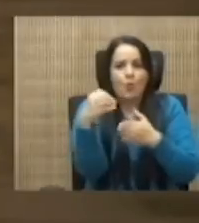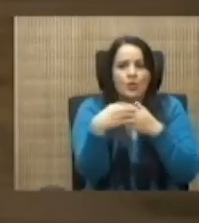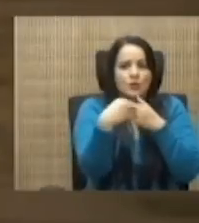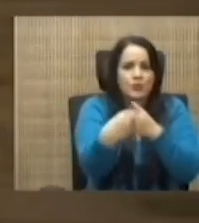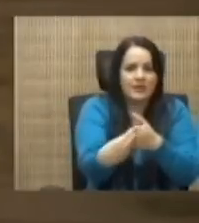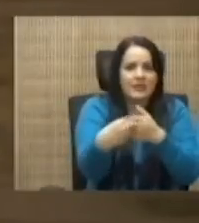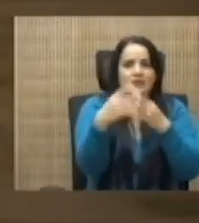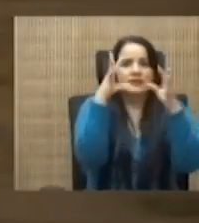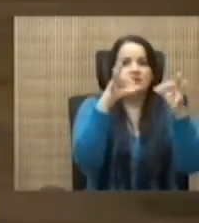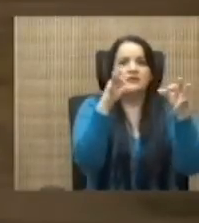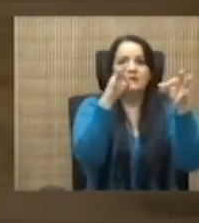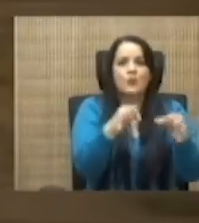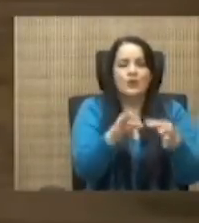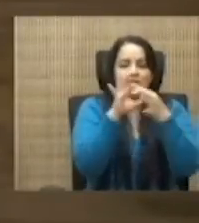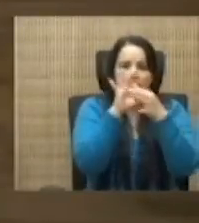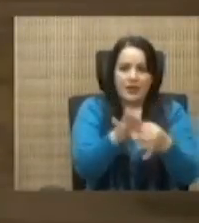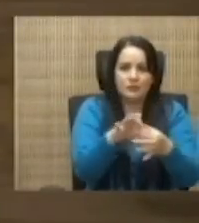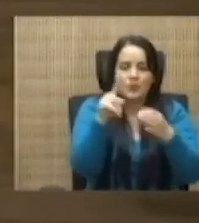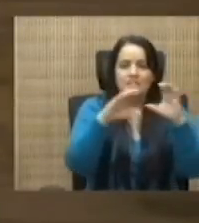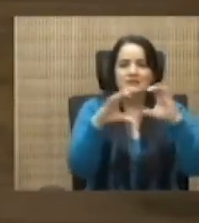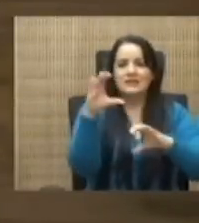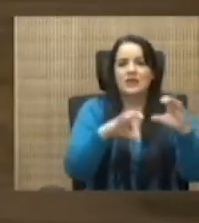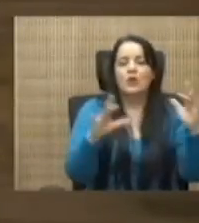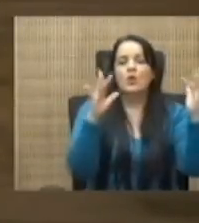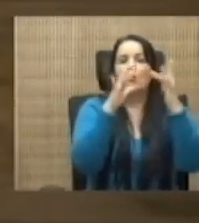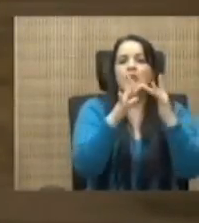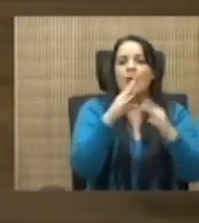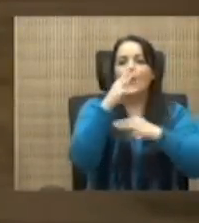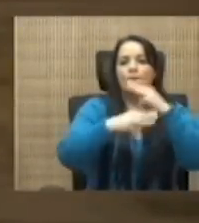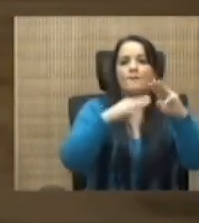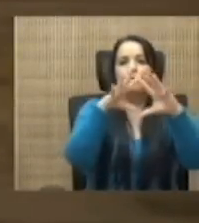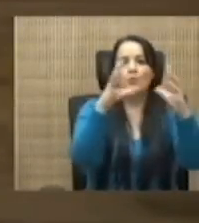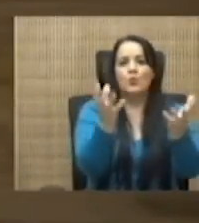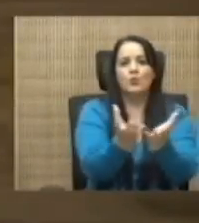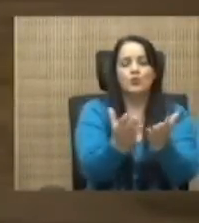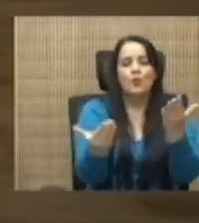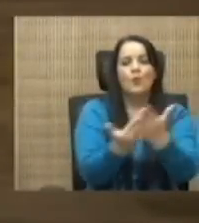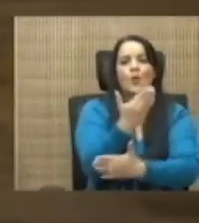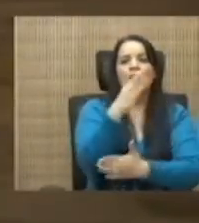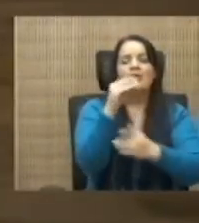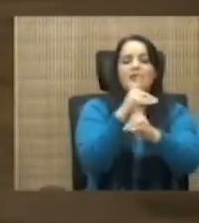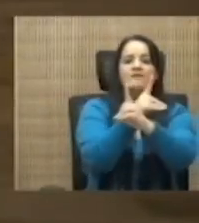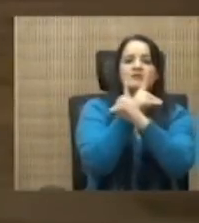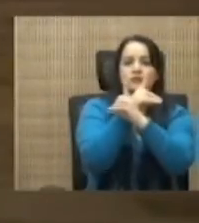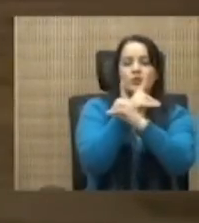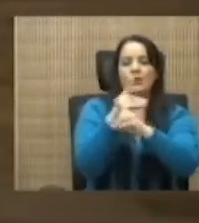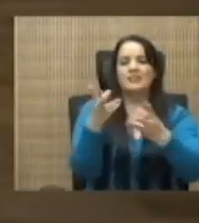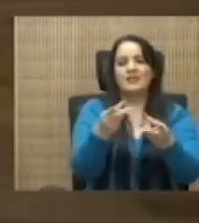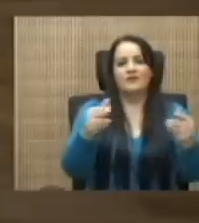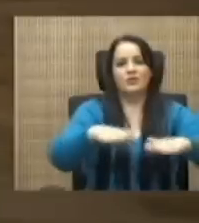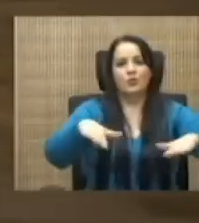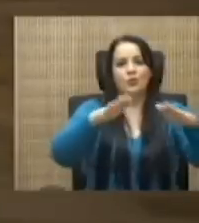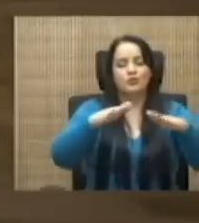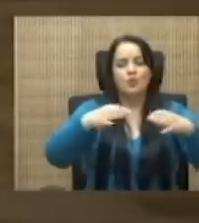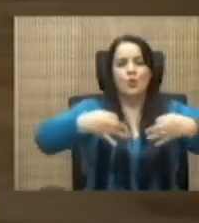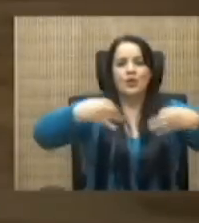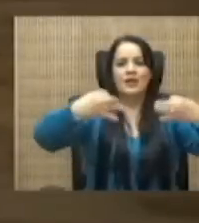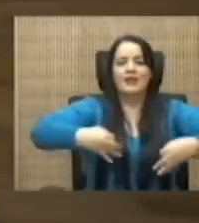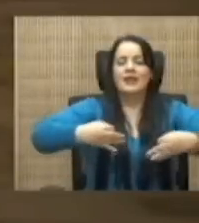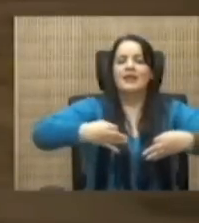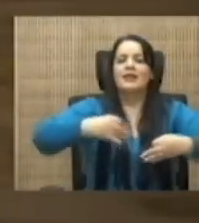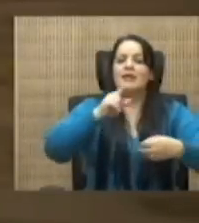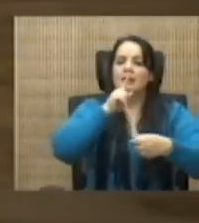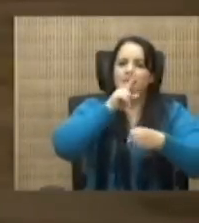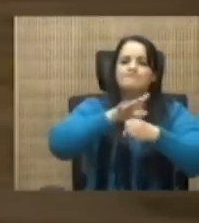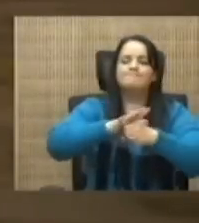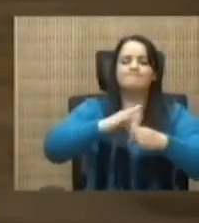decisiones en base a la ciencia, conectados con el mundo moderno, defensor de territorios originarios y garantes de la calidad de